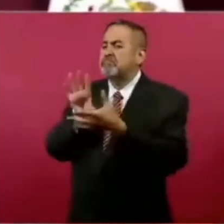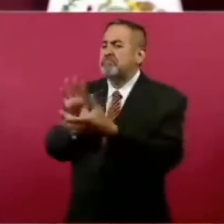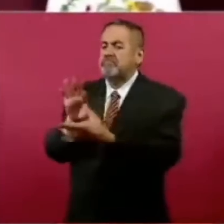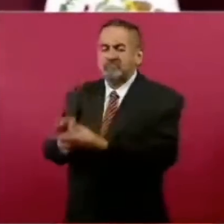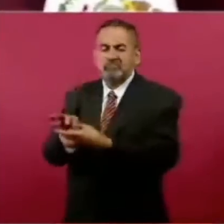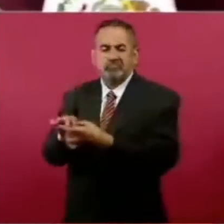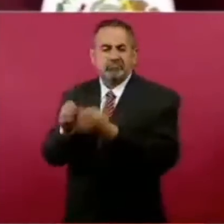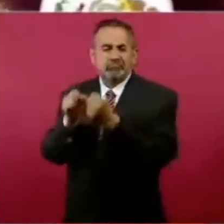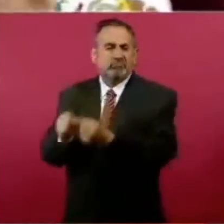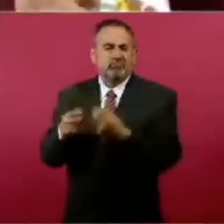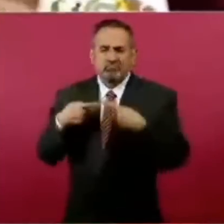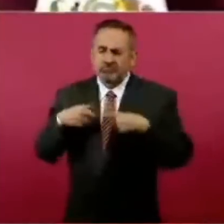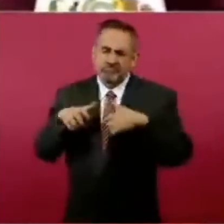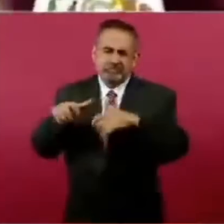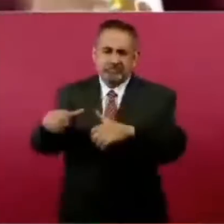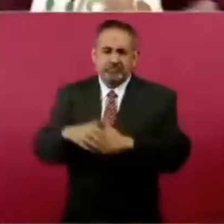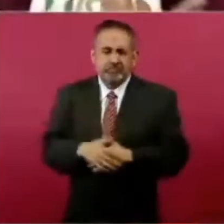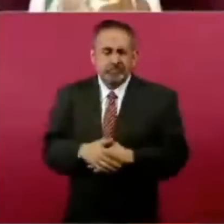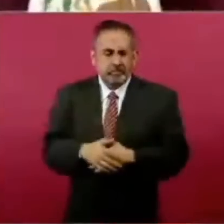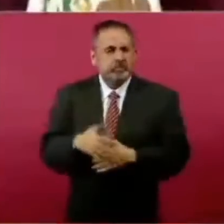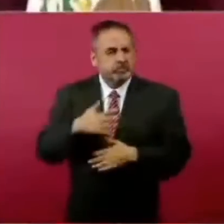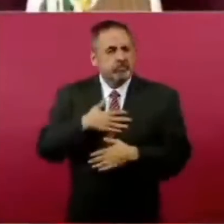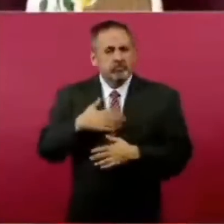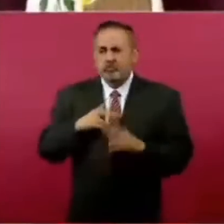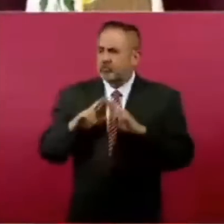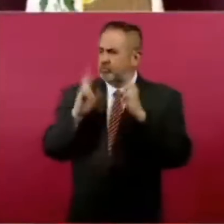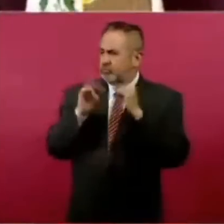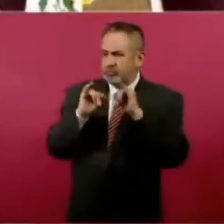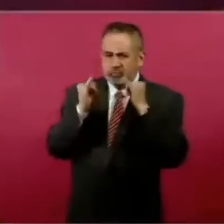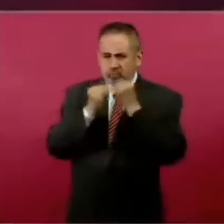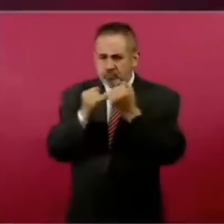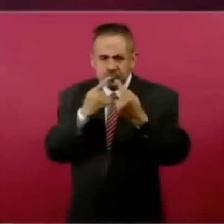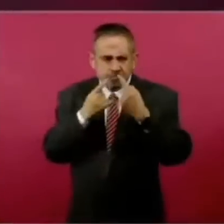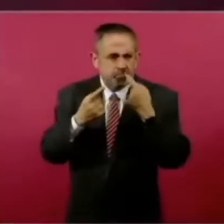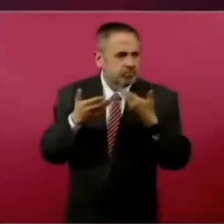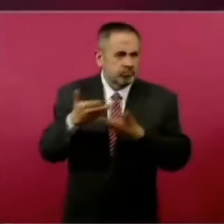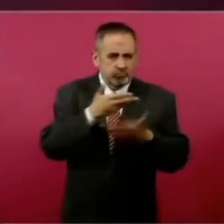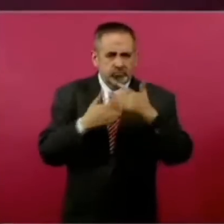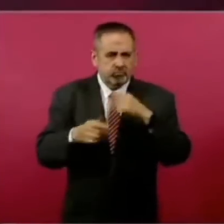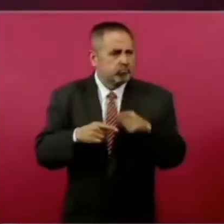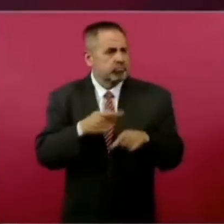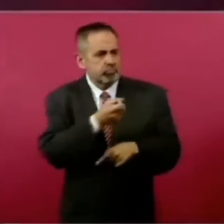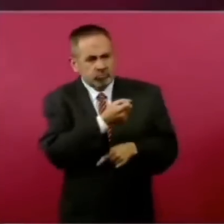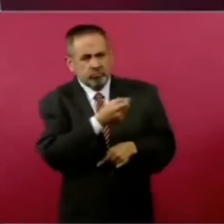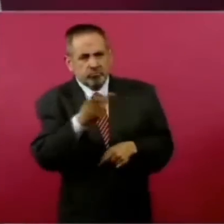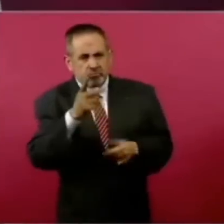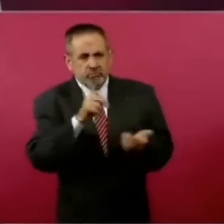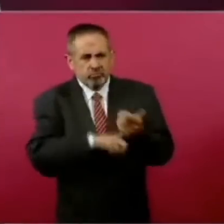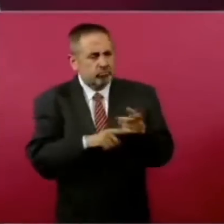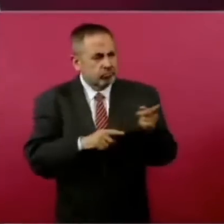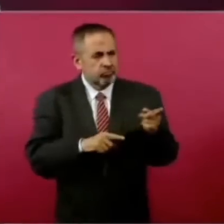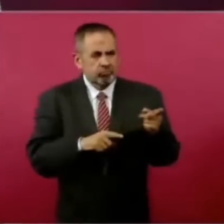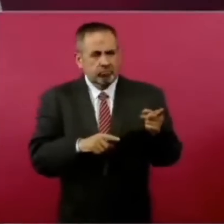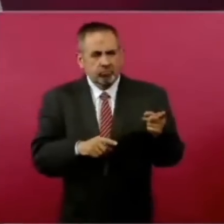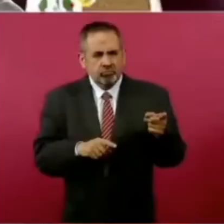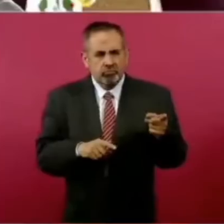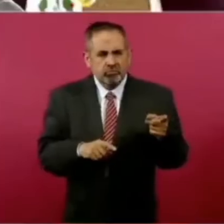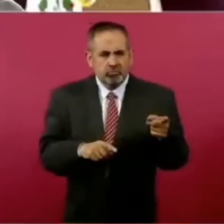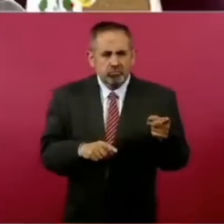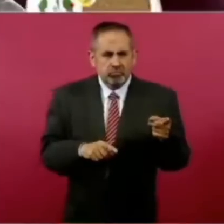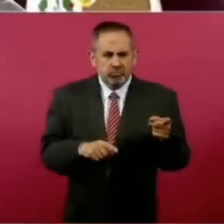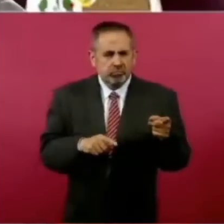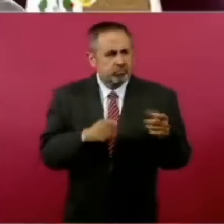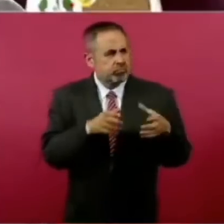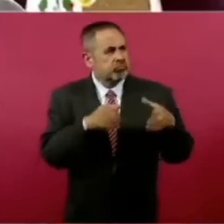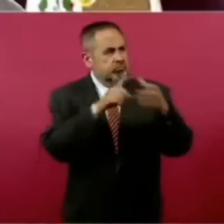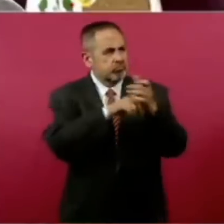Cuando yo tengo reuniones, hasta les digo, porque son buenas personas los de la